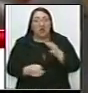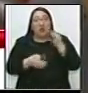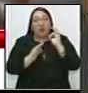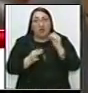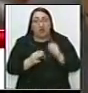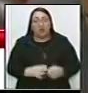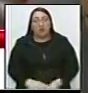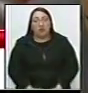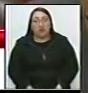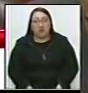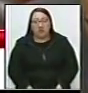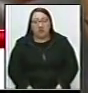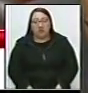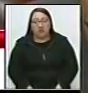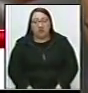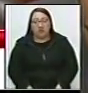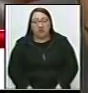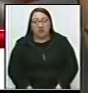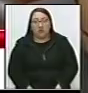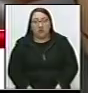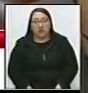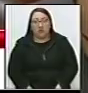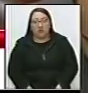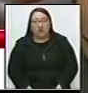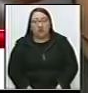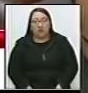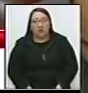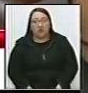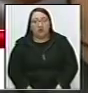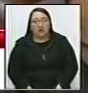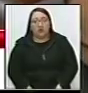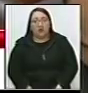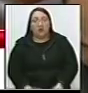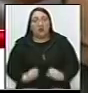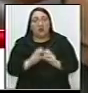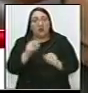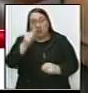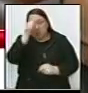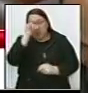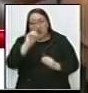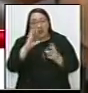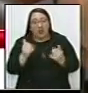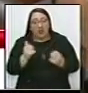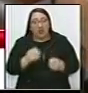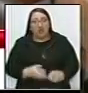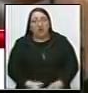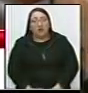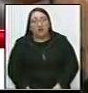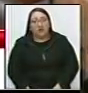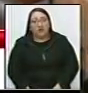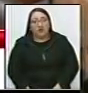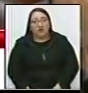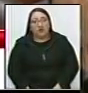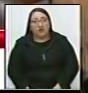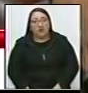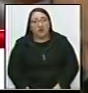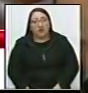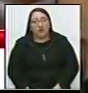discurso del presidente del día domingo y el discurso del día de hoy del presidente del Consejo de